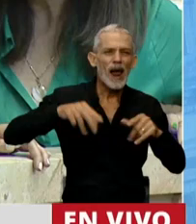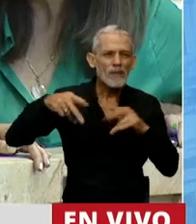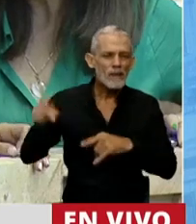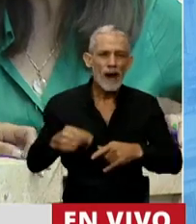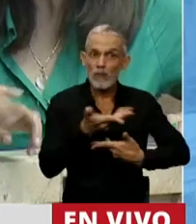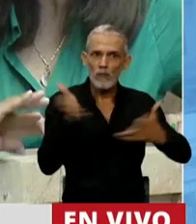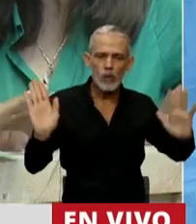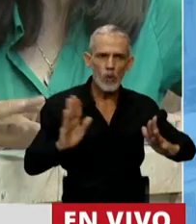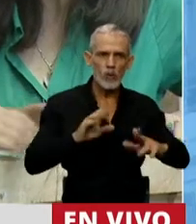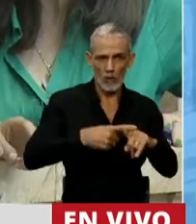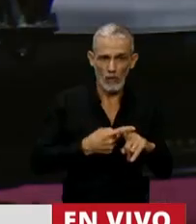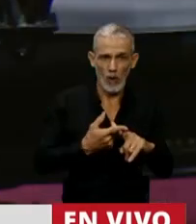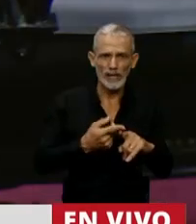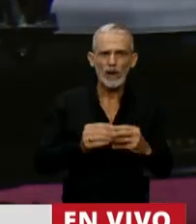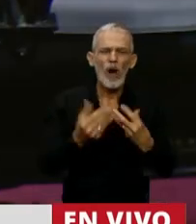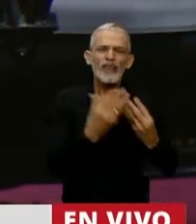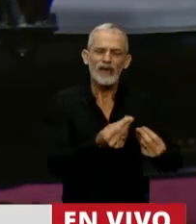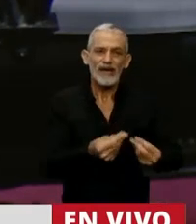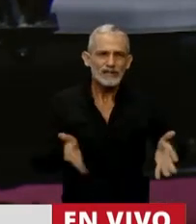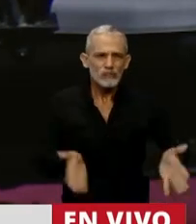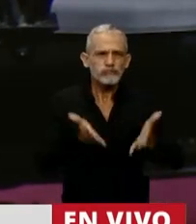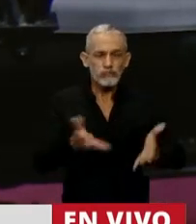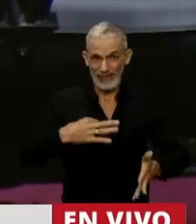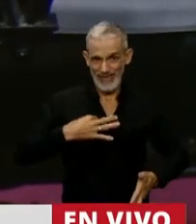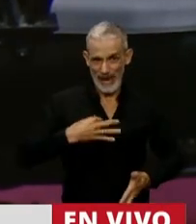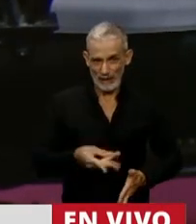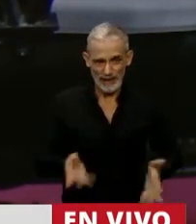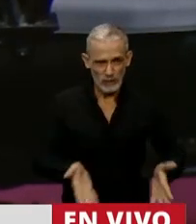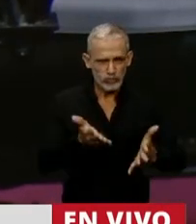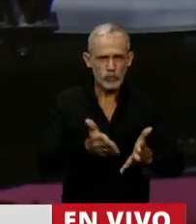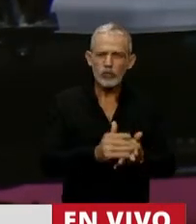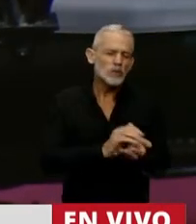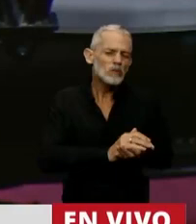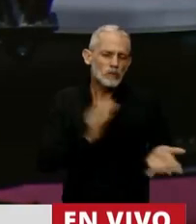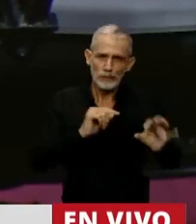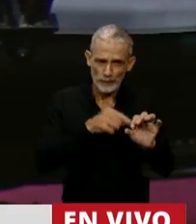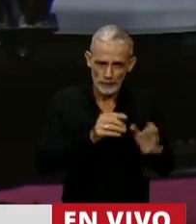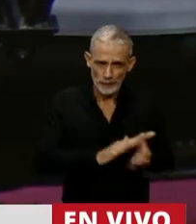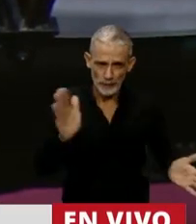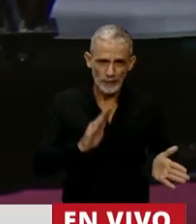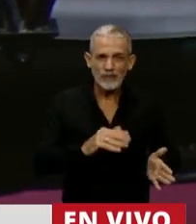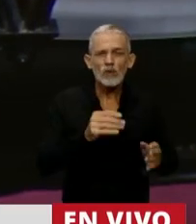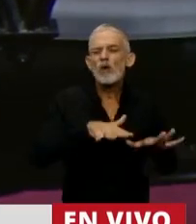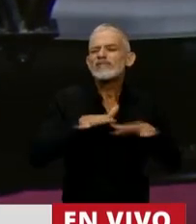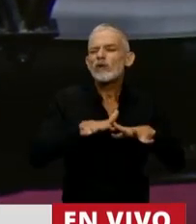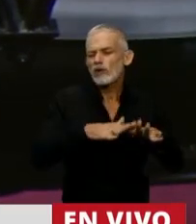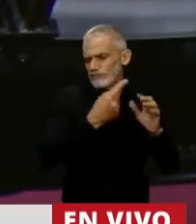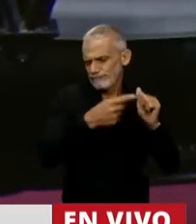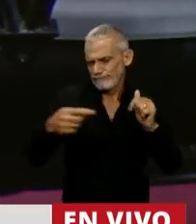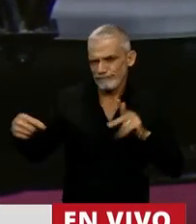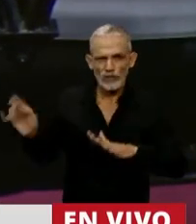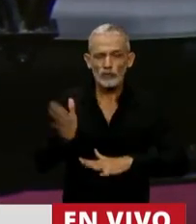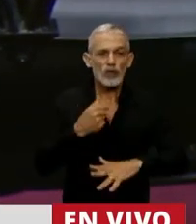públicas que contengan como eje la defensa y la promoción de la vida humana desde el inicio y en todas las circunstancias, reconociendo